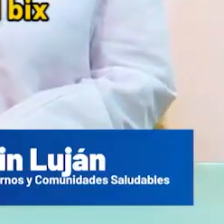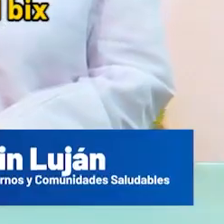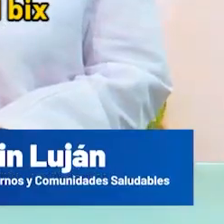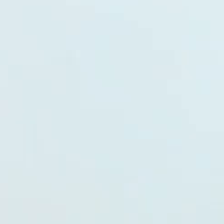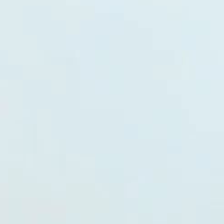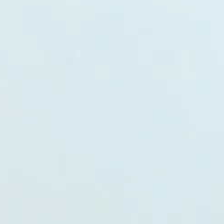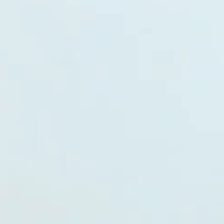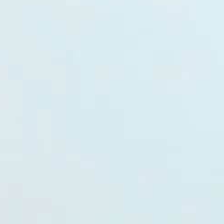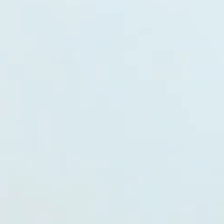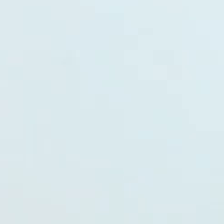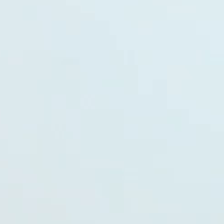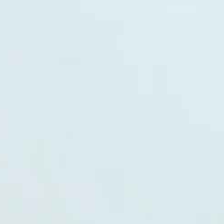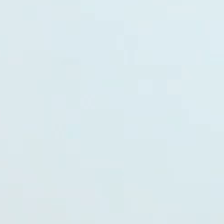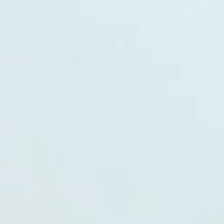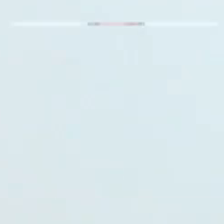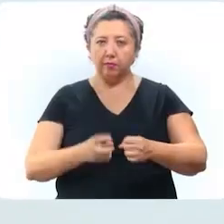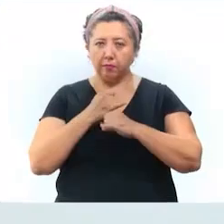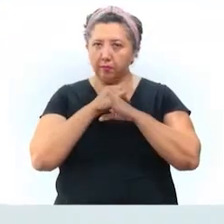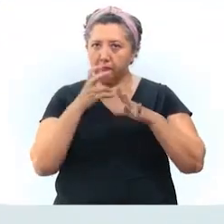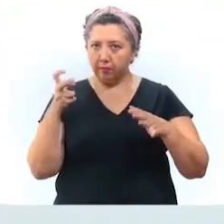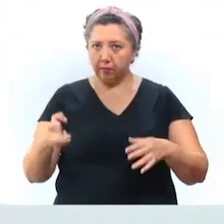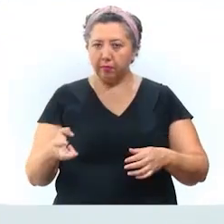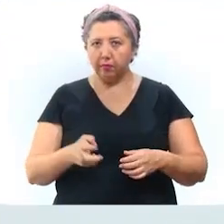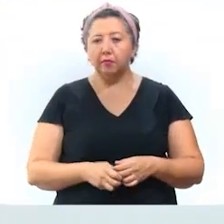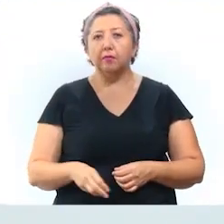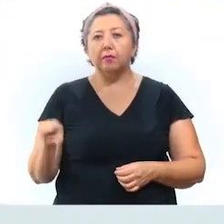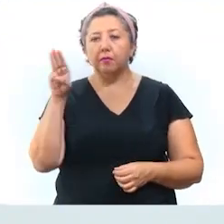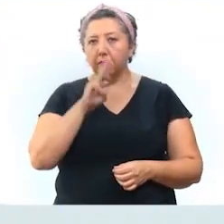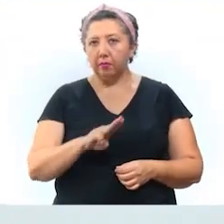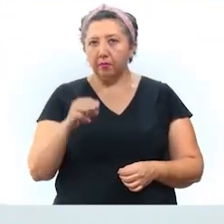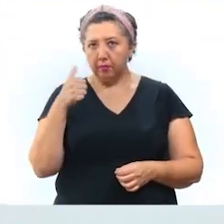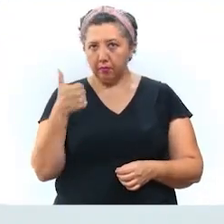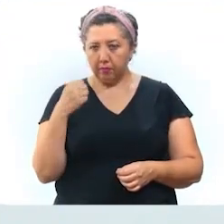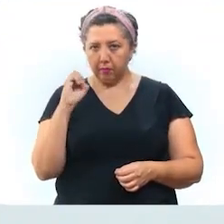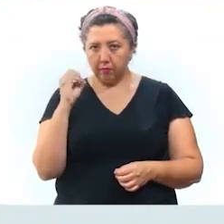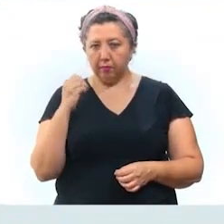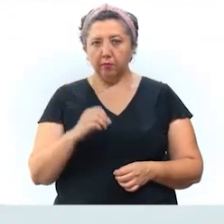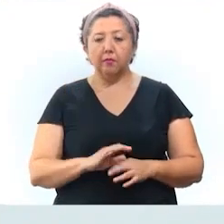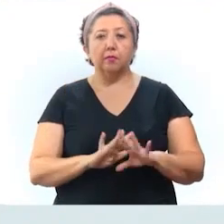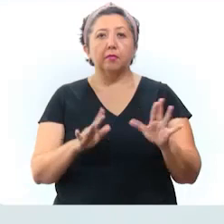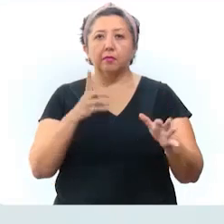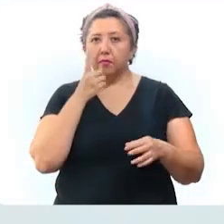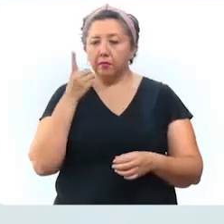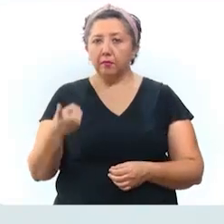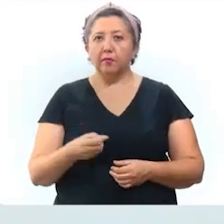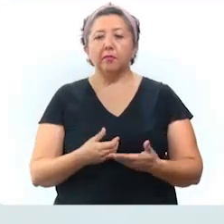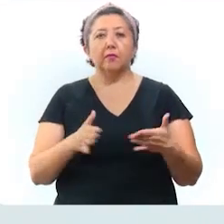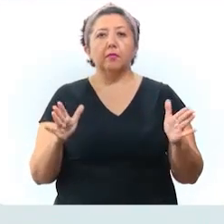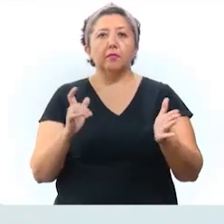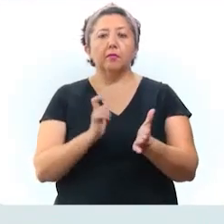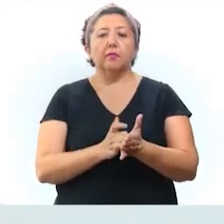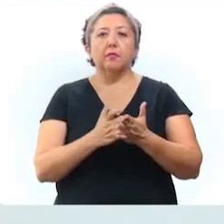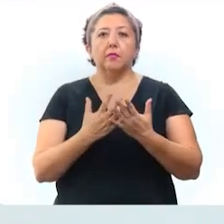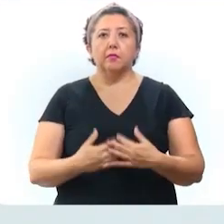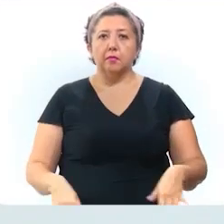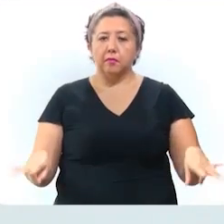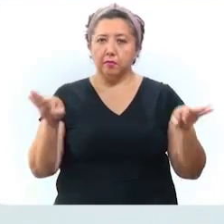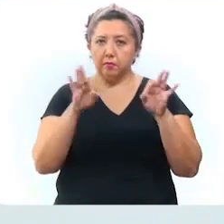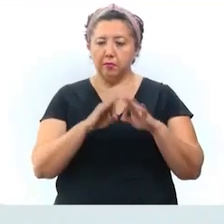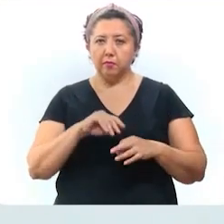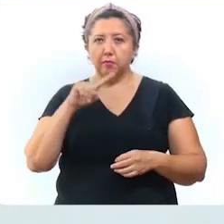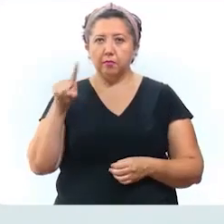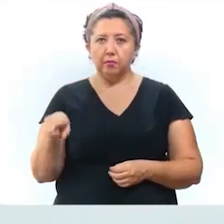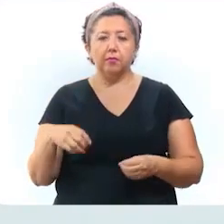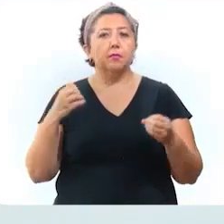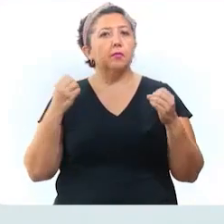doctora. Gracias. Buenas tardes. Este es el parte médico de este miércoles 6 de octubre. Como se ha señalado, en la reapertura económica, los